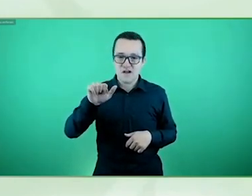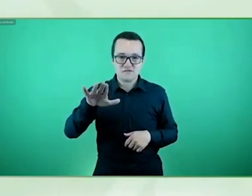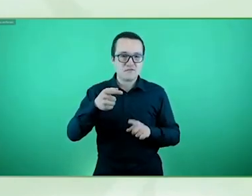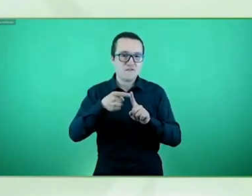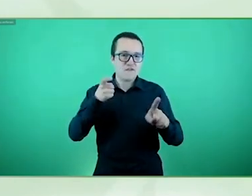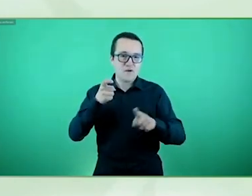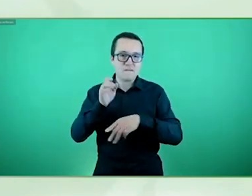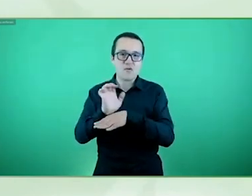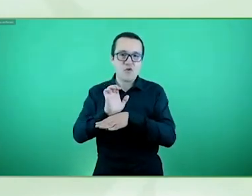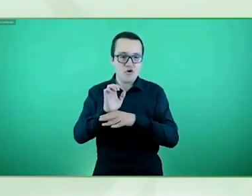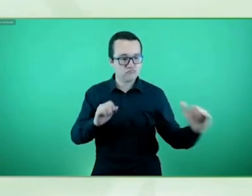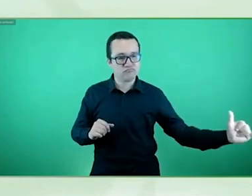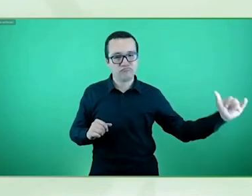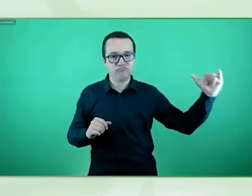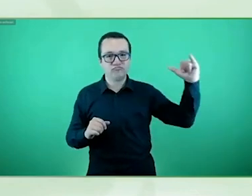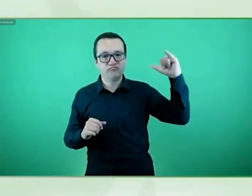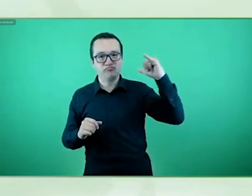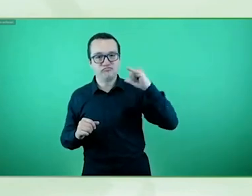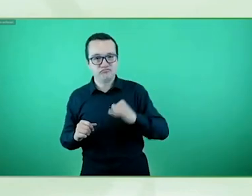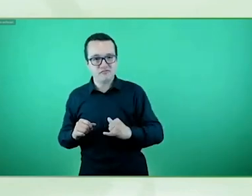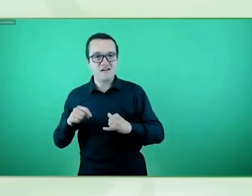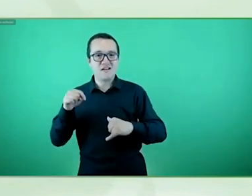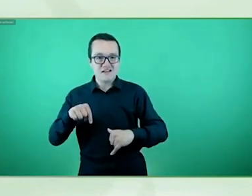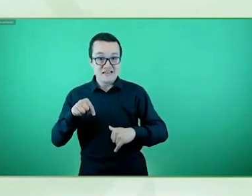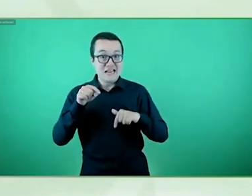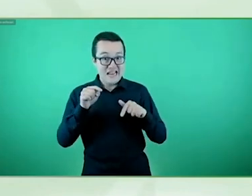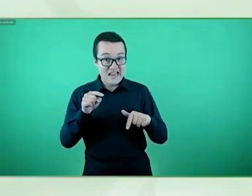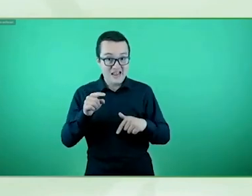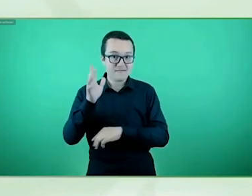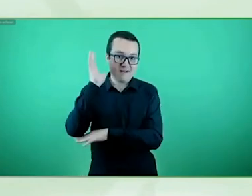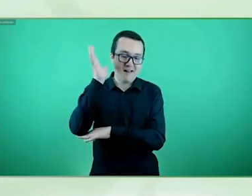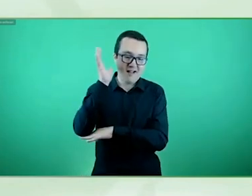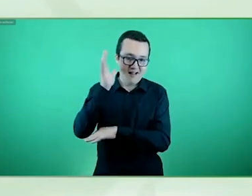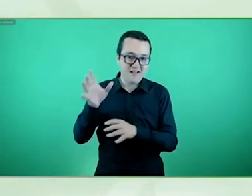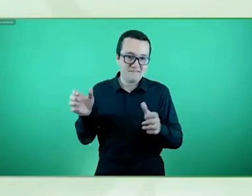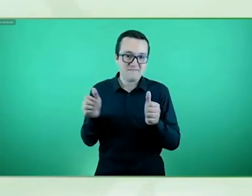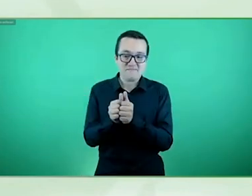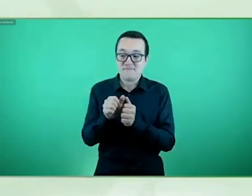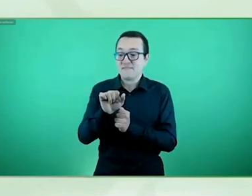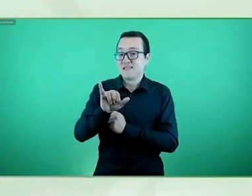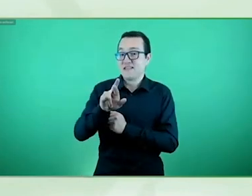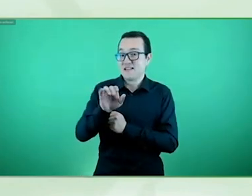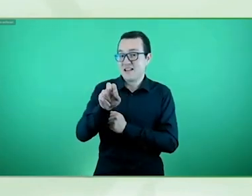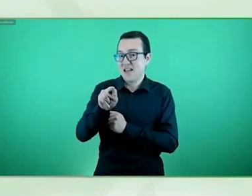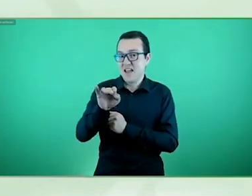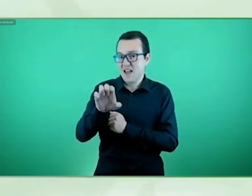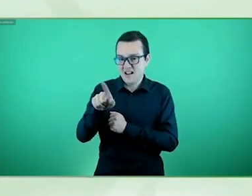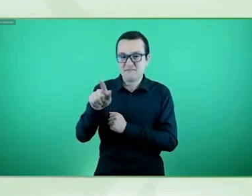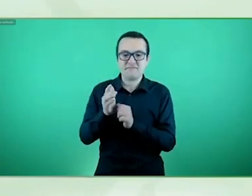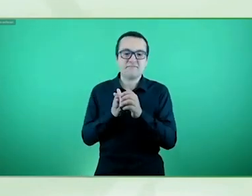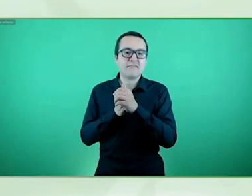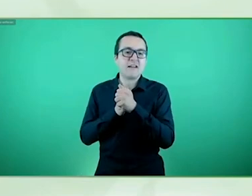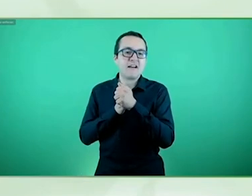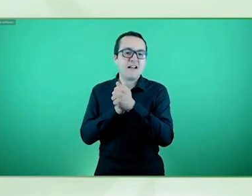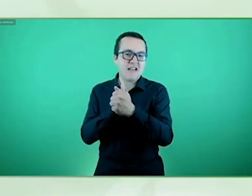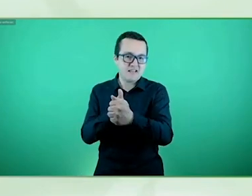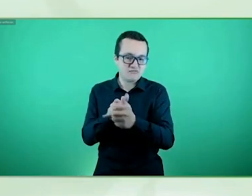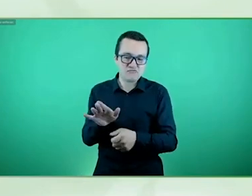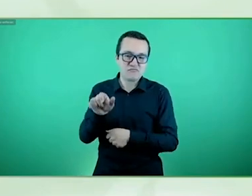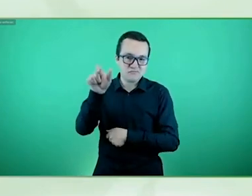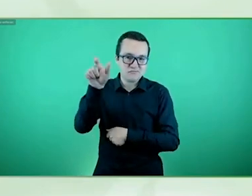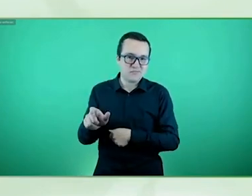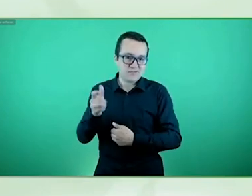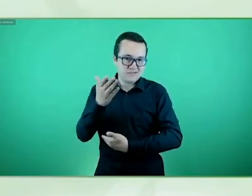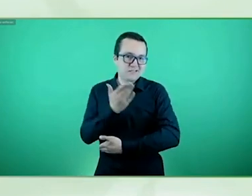acompañarnos en esta sesión y bueno Irene es una líder una persona con discapacidad referente